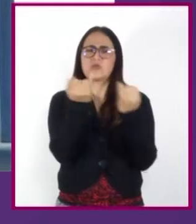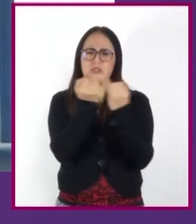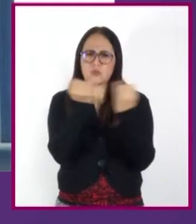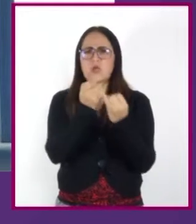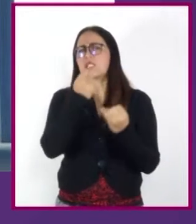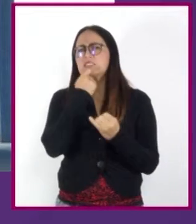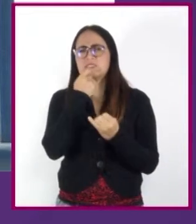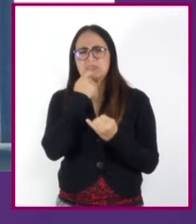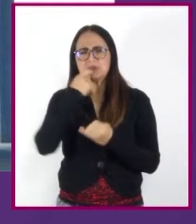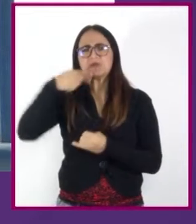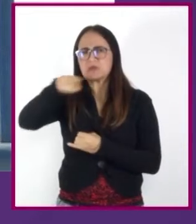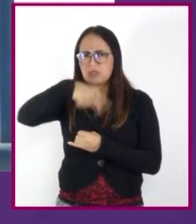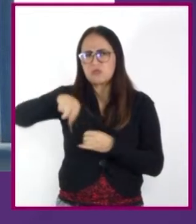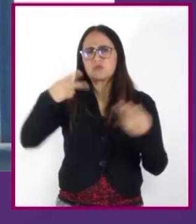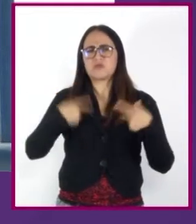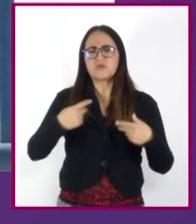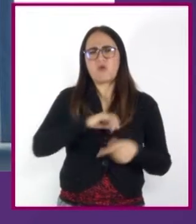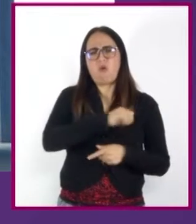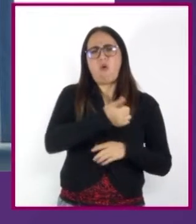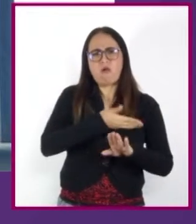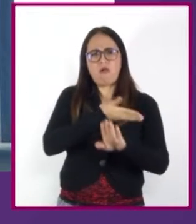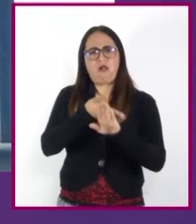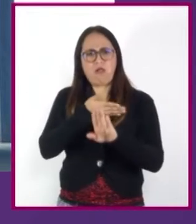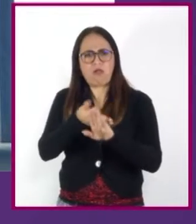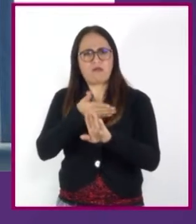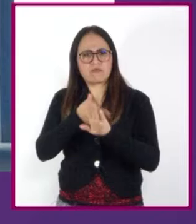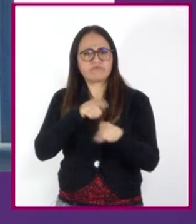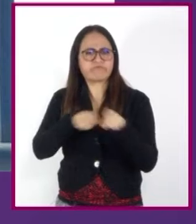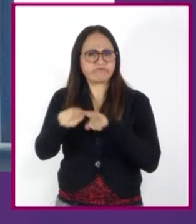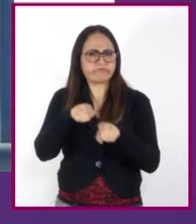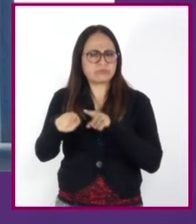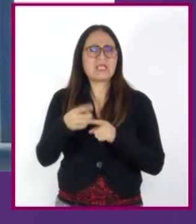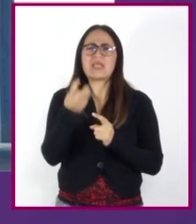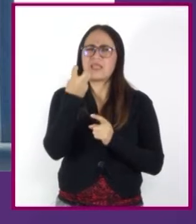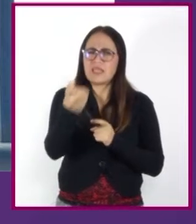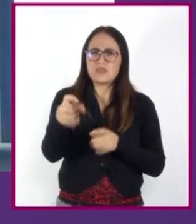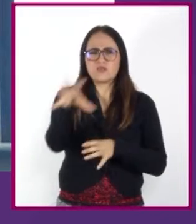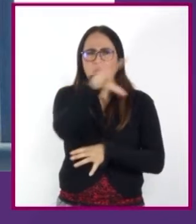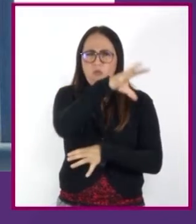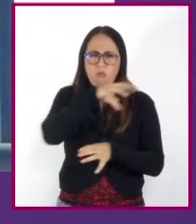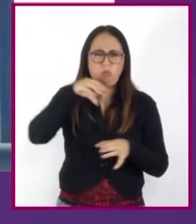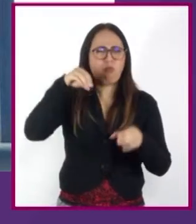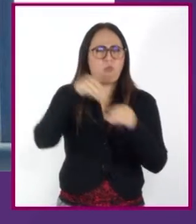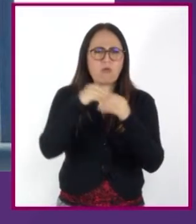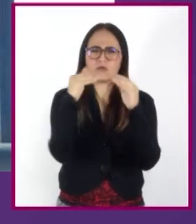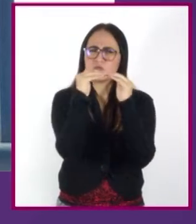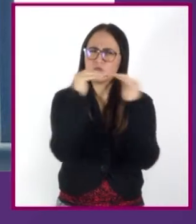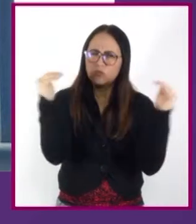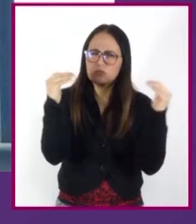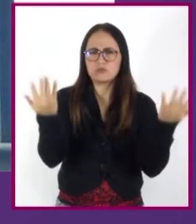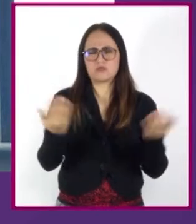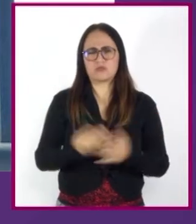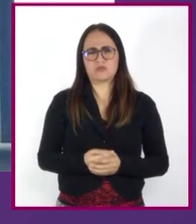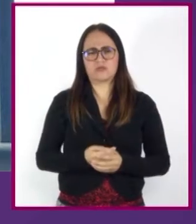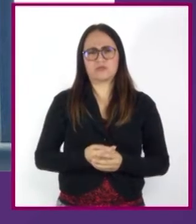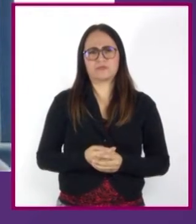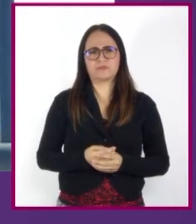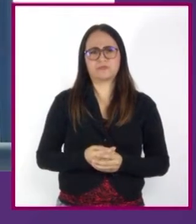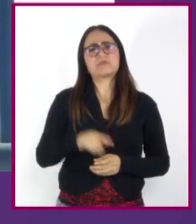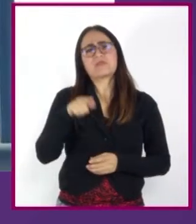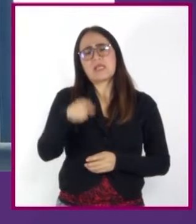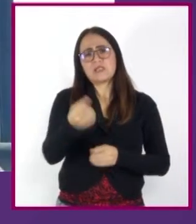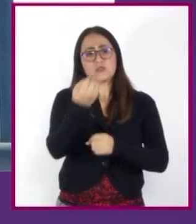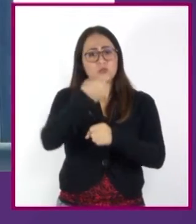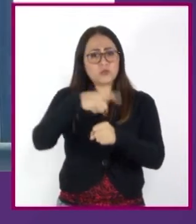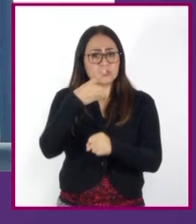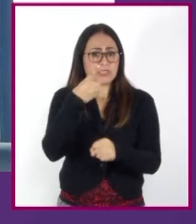este tipo de situaciones, y aquí es donde realmente radica la inclusión, ya que la inclusión no se trata solamente de que si la